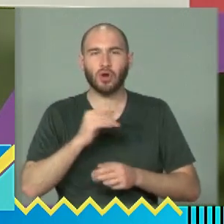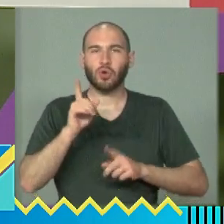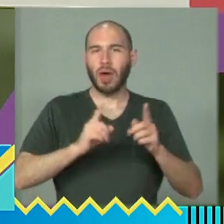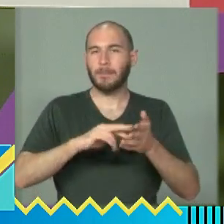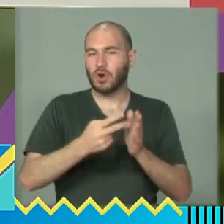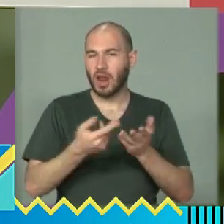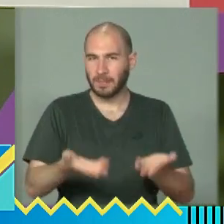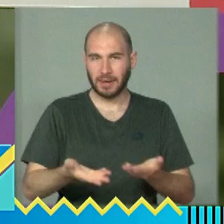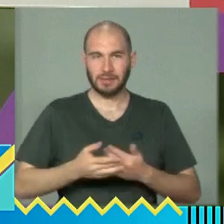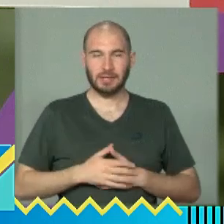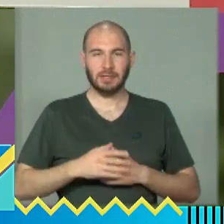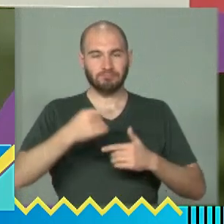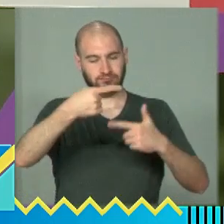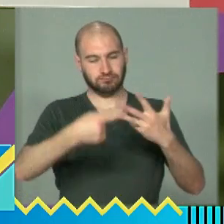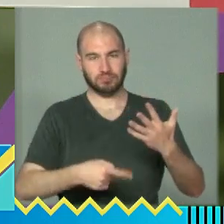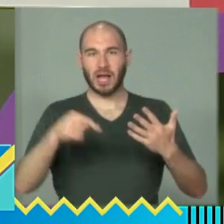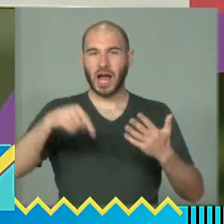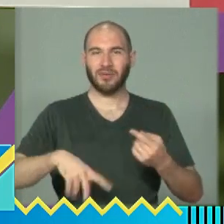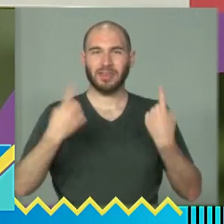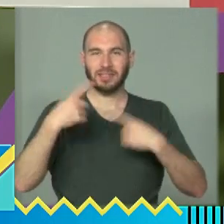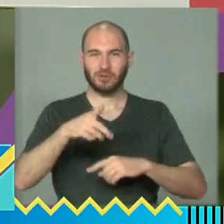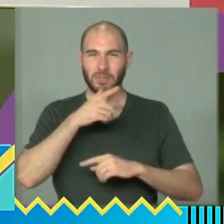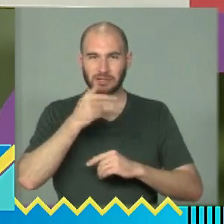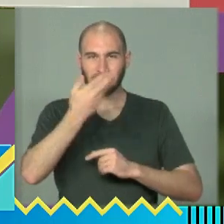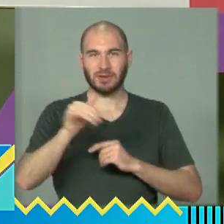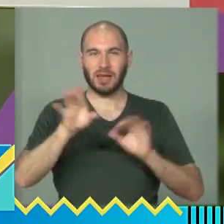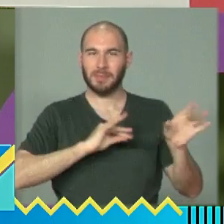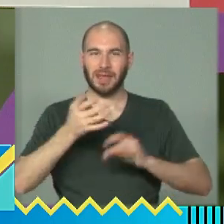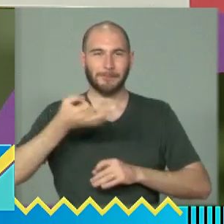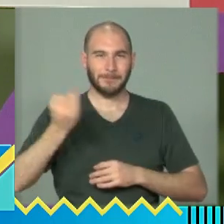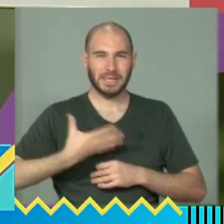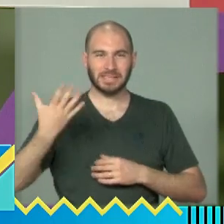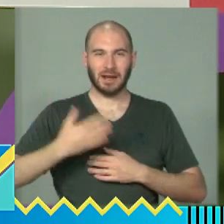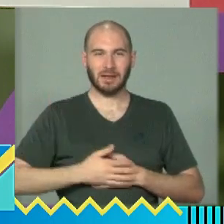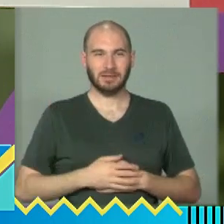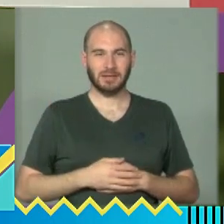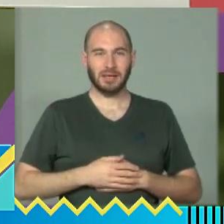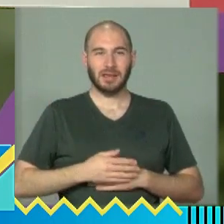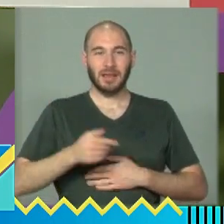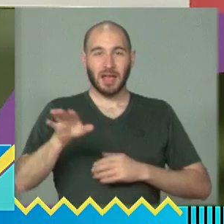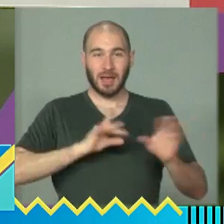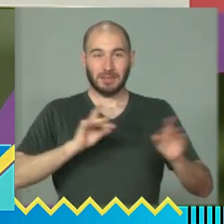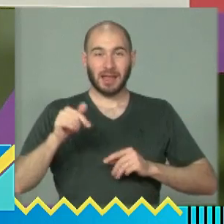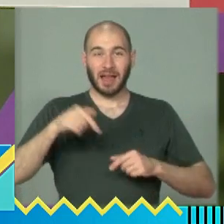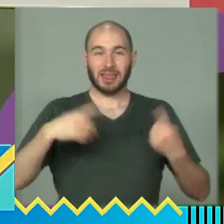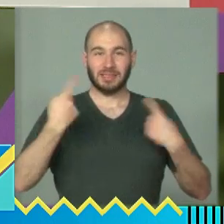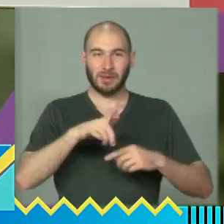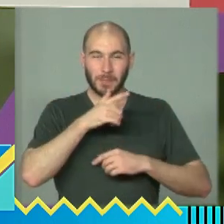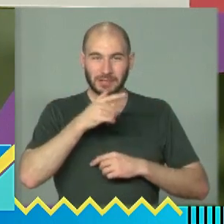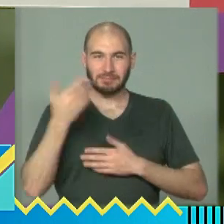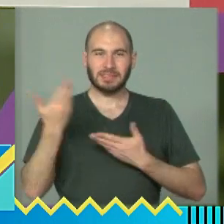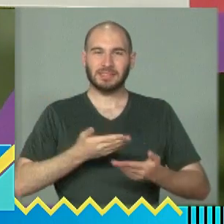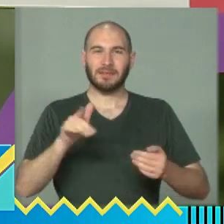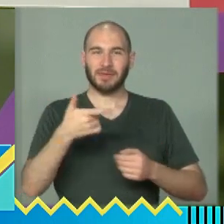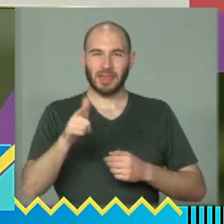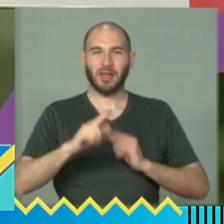un problema. Bueno, todo eso hoy en Distintos Parecidos con invitados más que especiales. Así que invitados a este Distintos Parecidos, presentamos